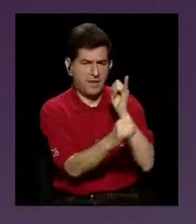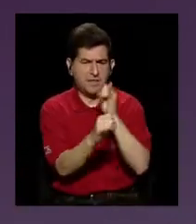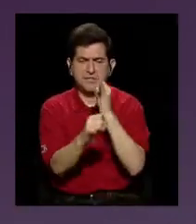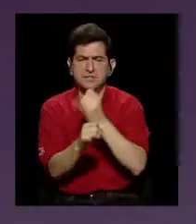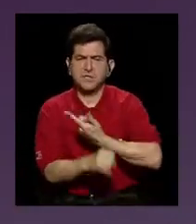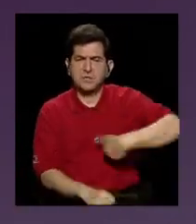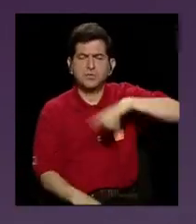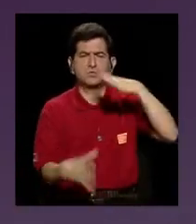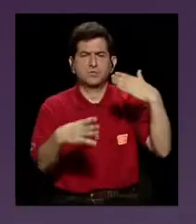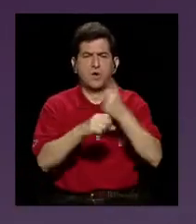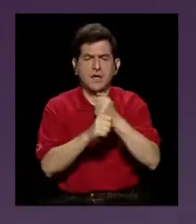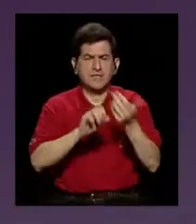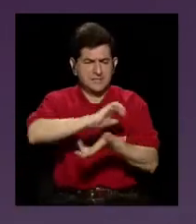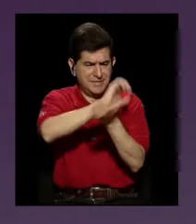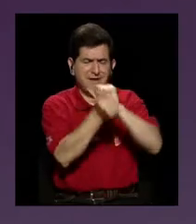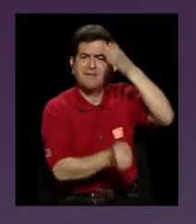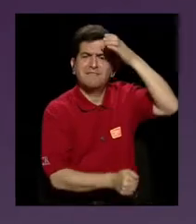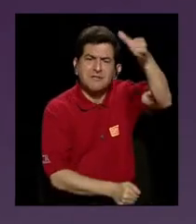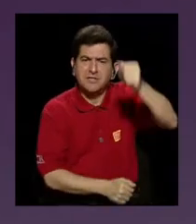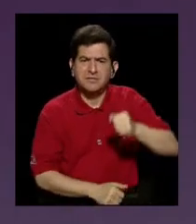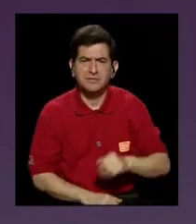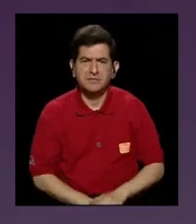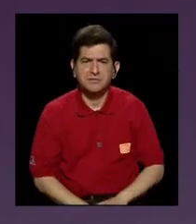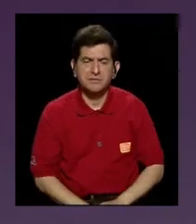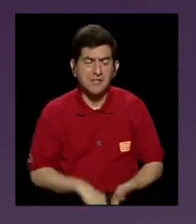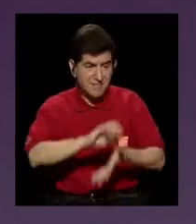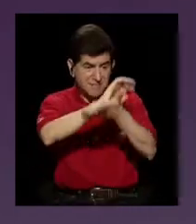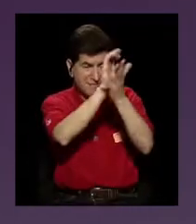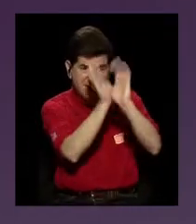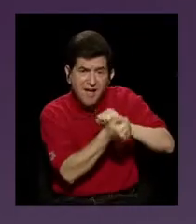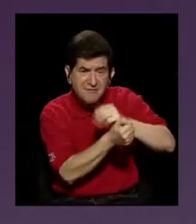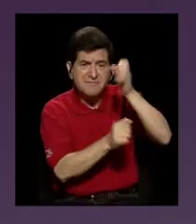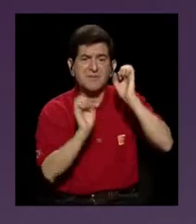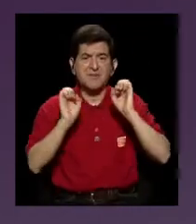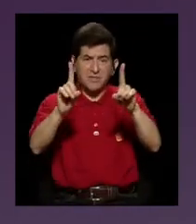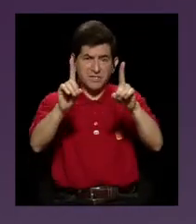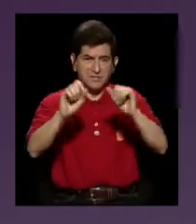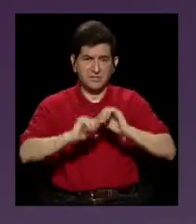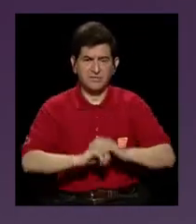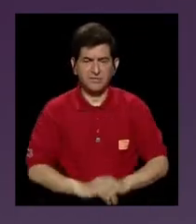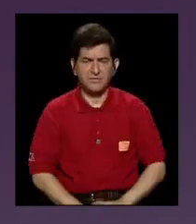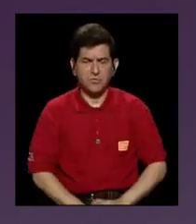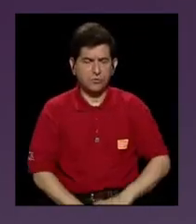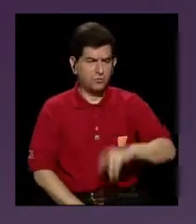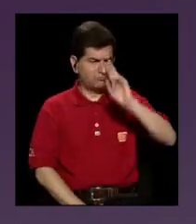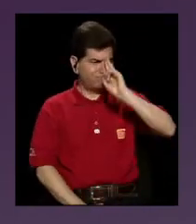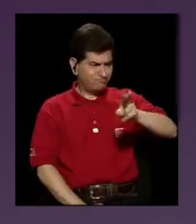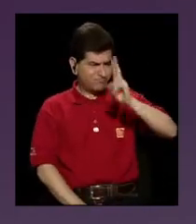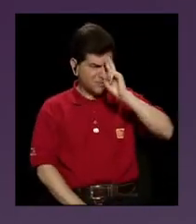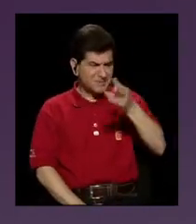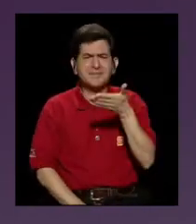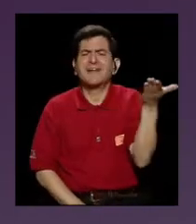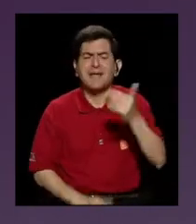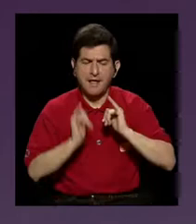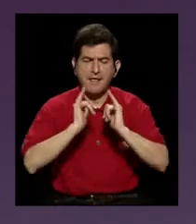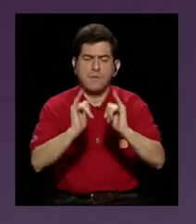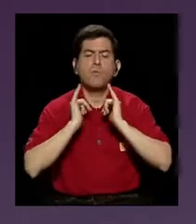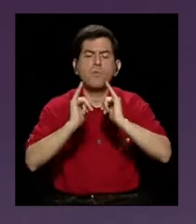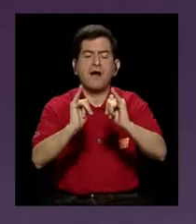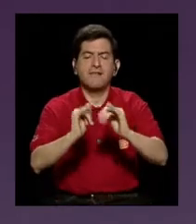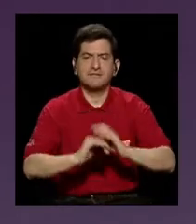tenemos que hacer en un cambio cultural, en un cambio de educación, del respeto a la